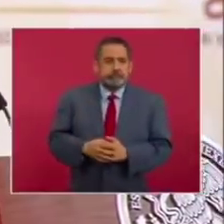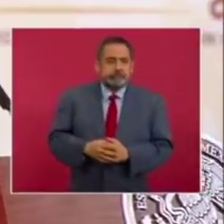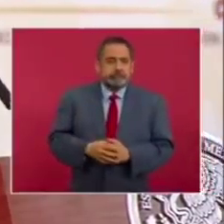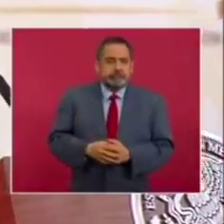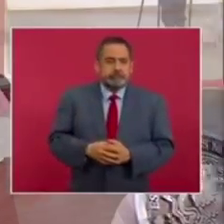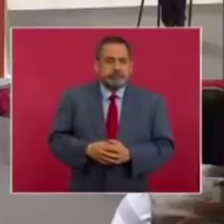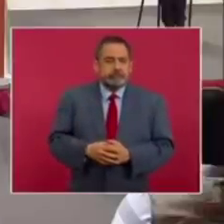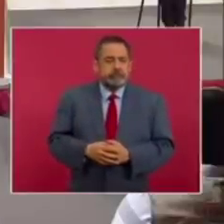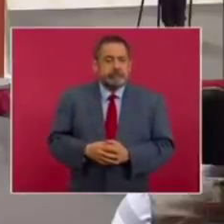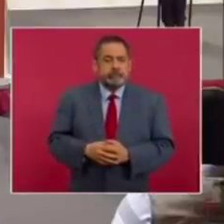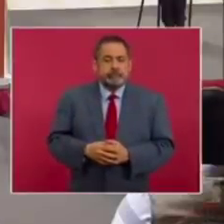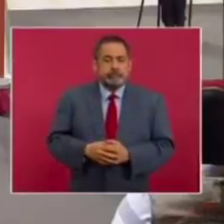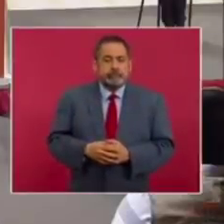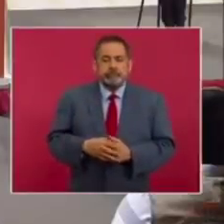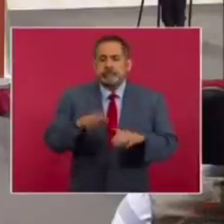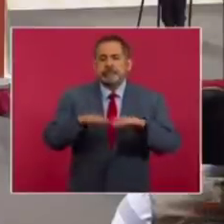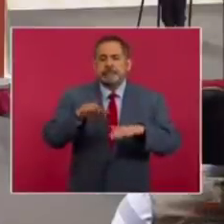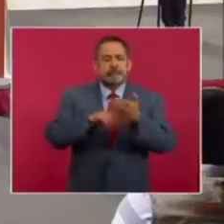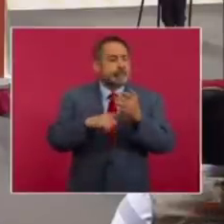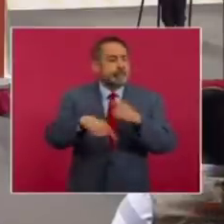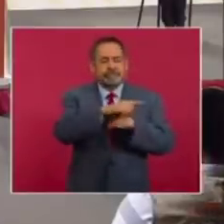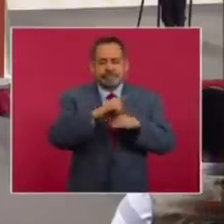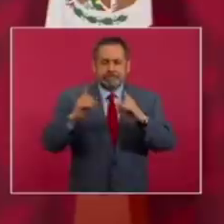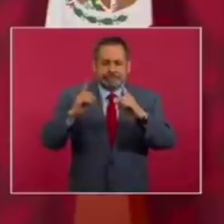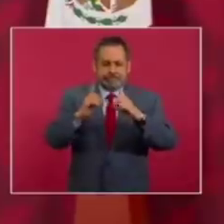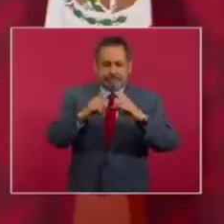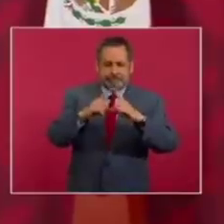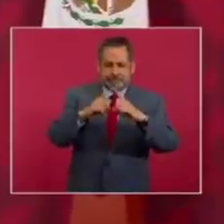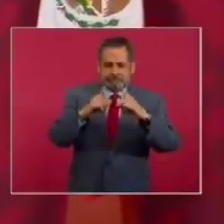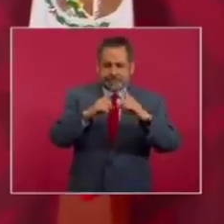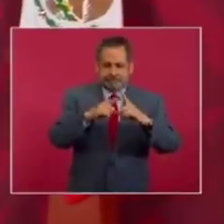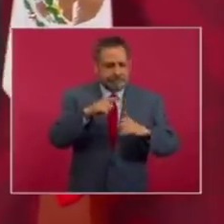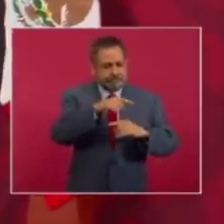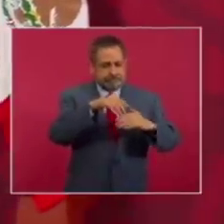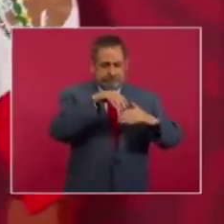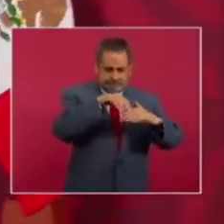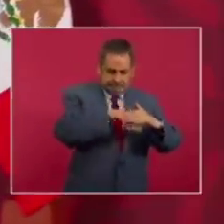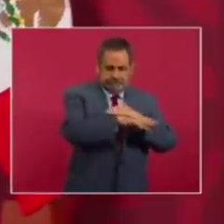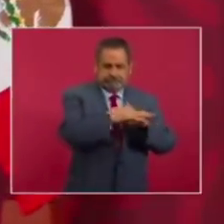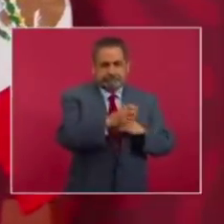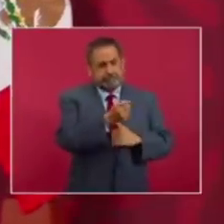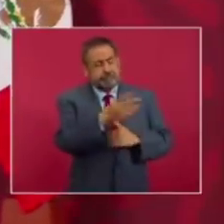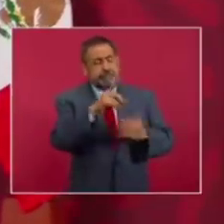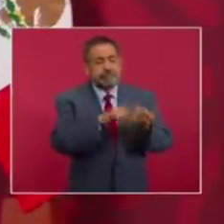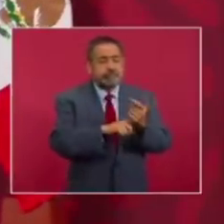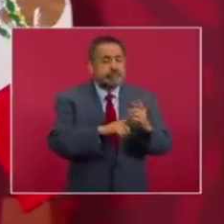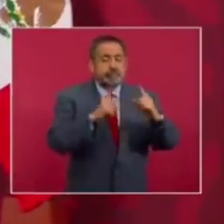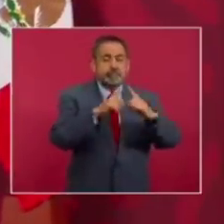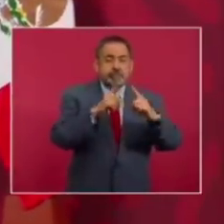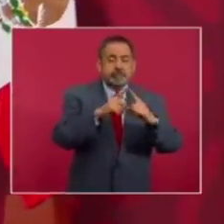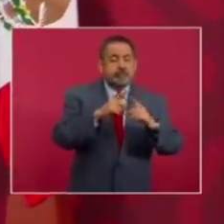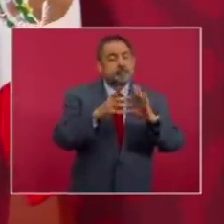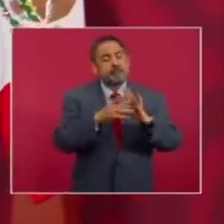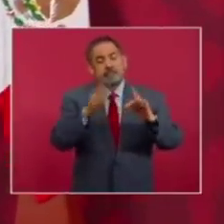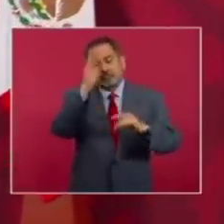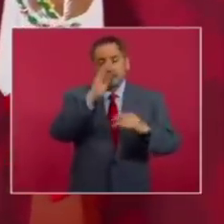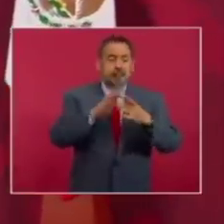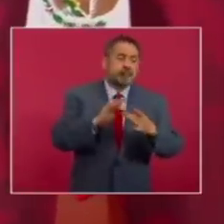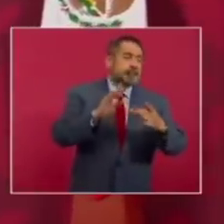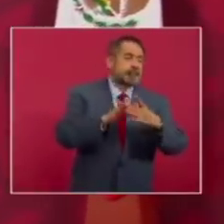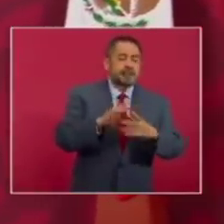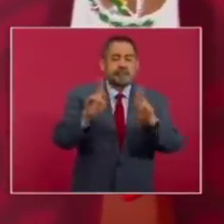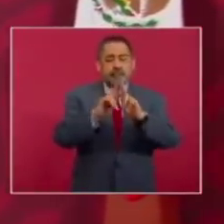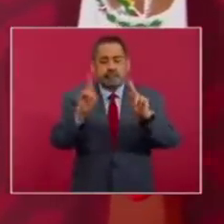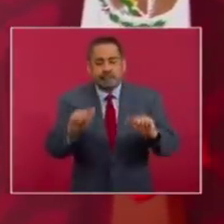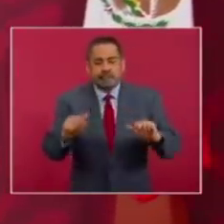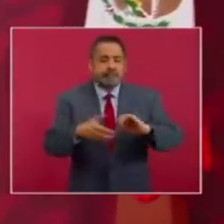que están saliendo de la iglesia, en donde en una parte de la misa se habla de darnos la paz,